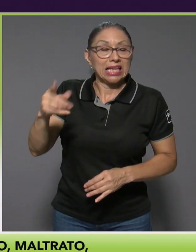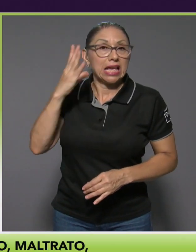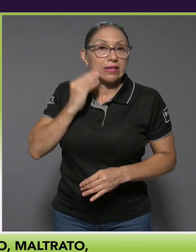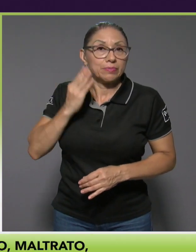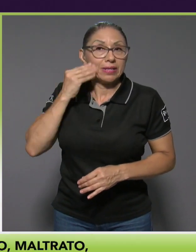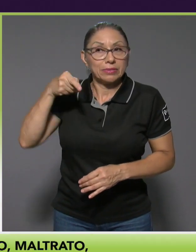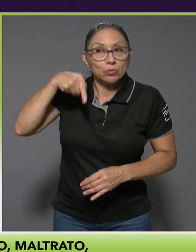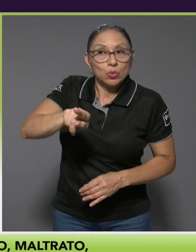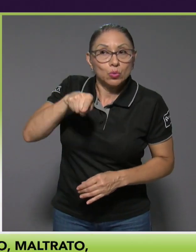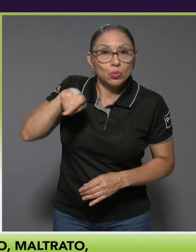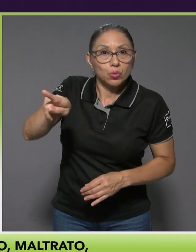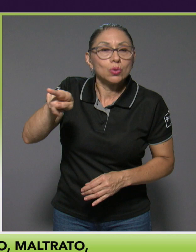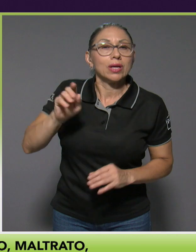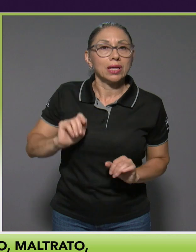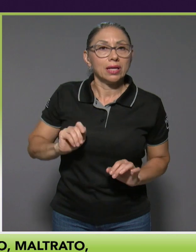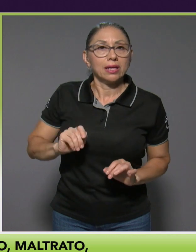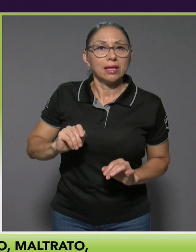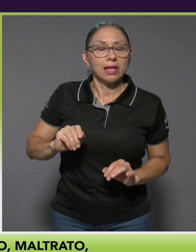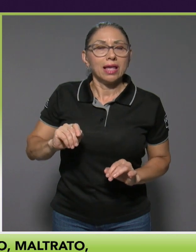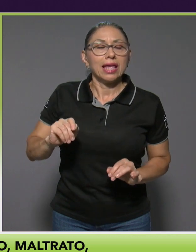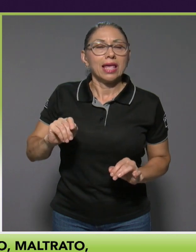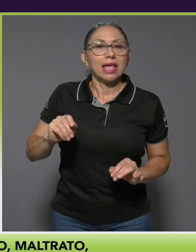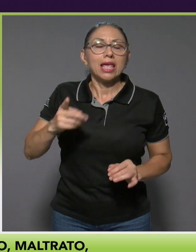alguna manera y